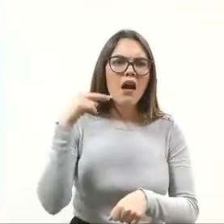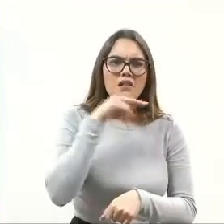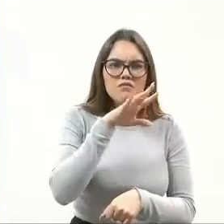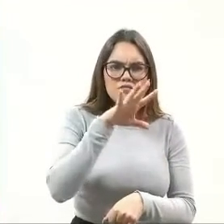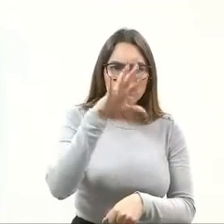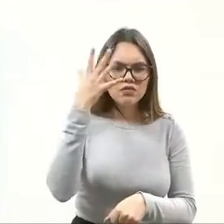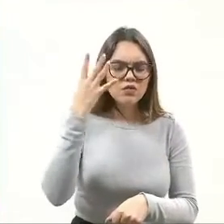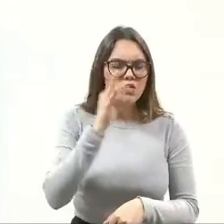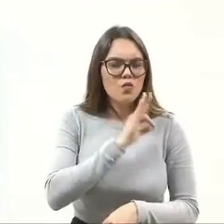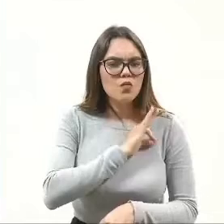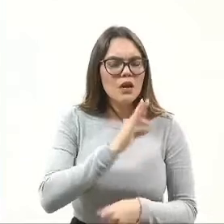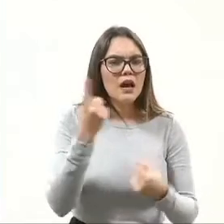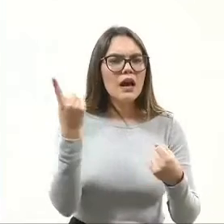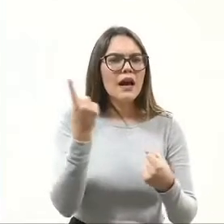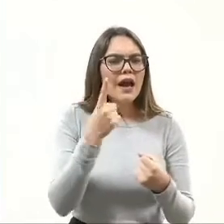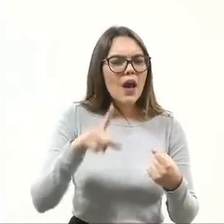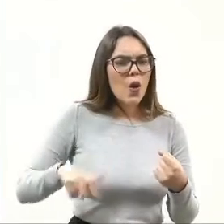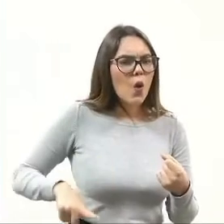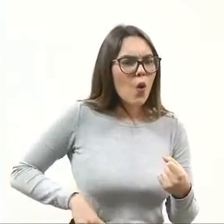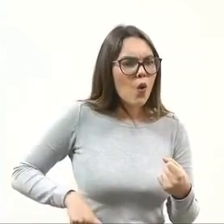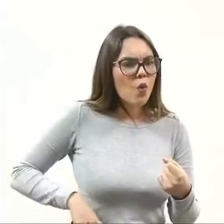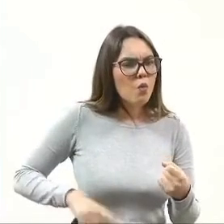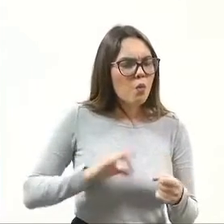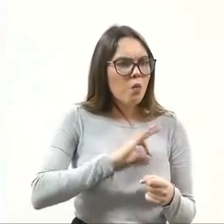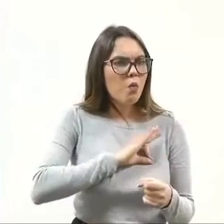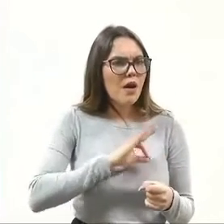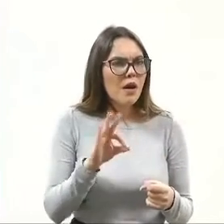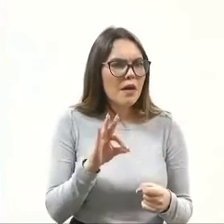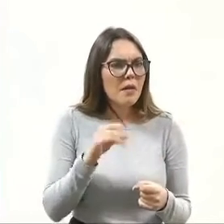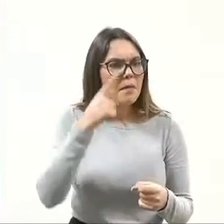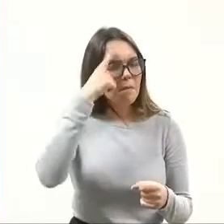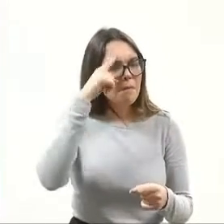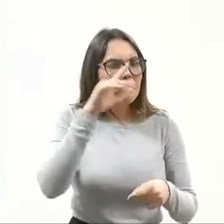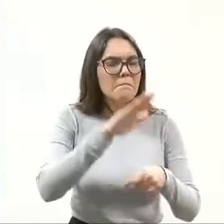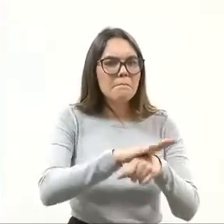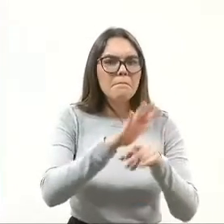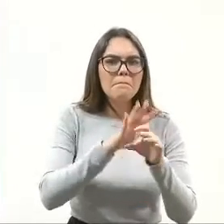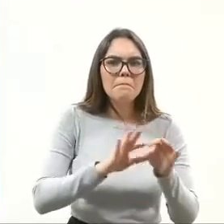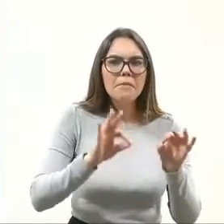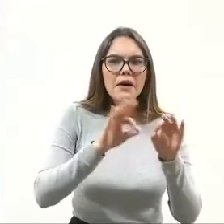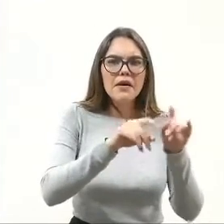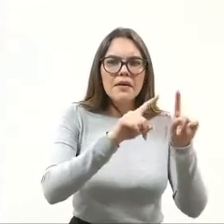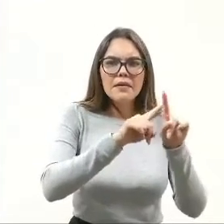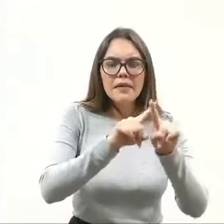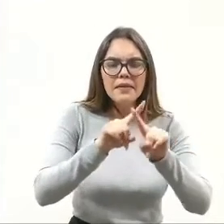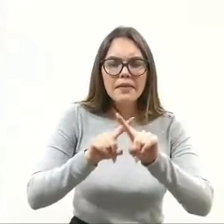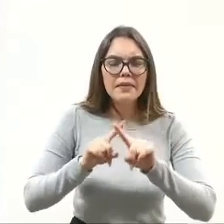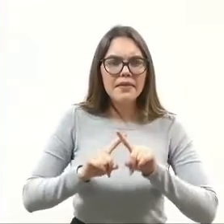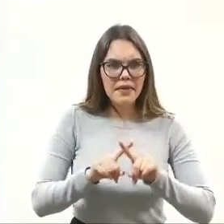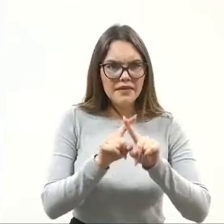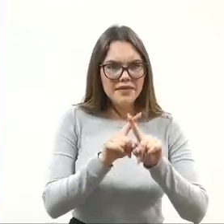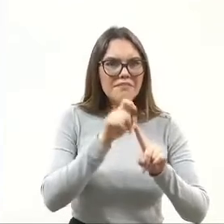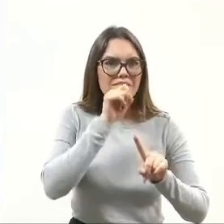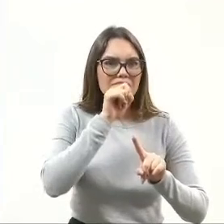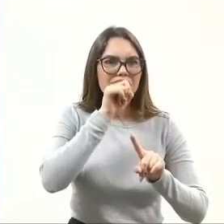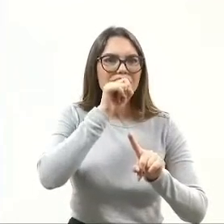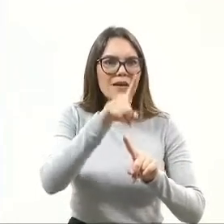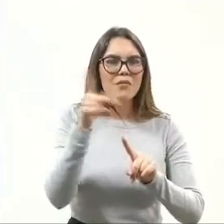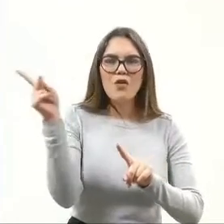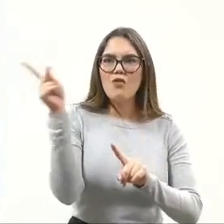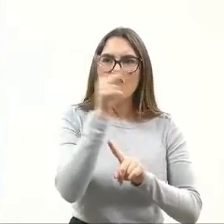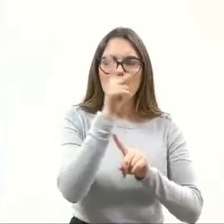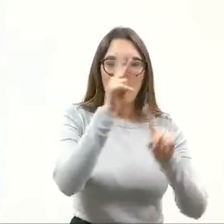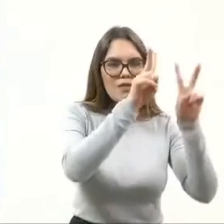gobiernos para hacer suyos los principios contenidos en dichos instrumentos internacionales